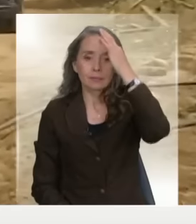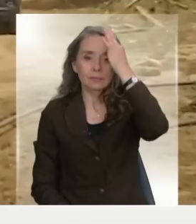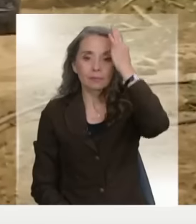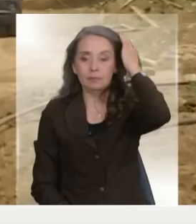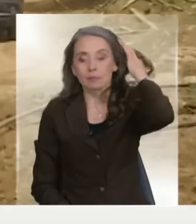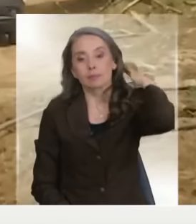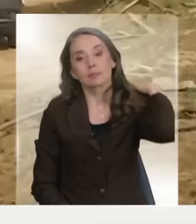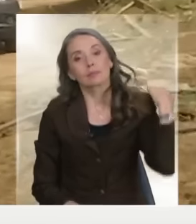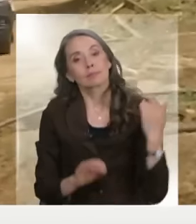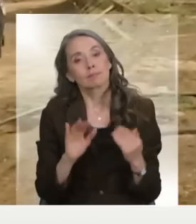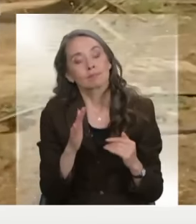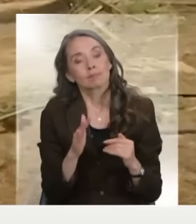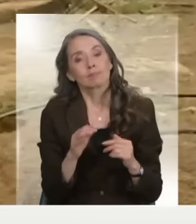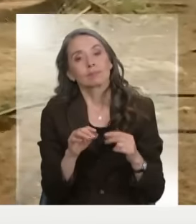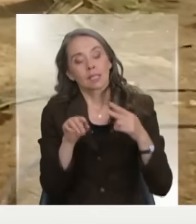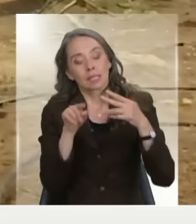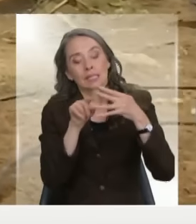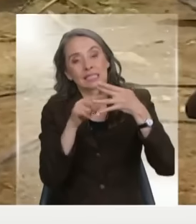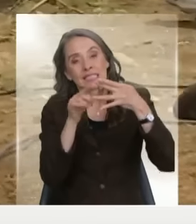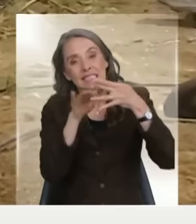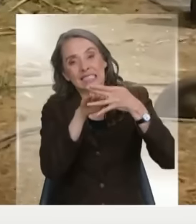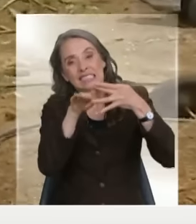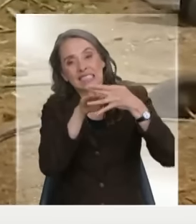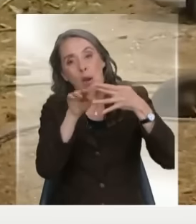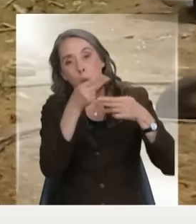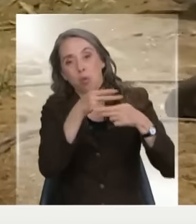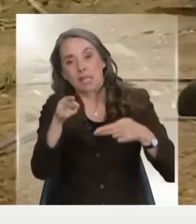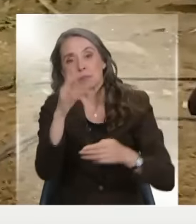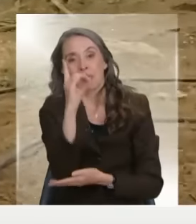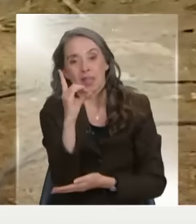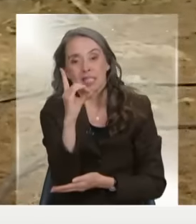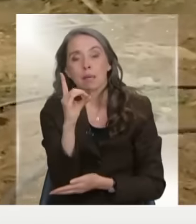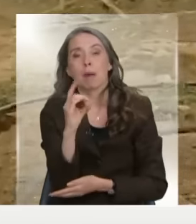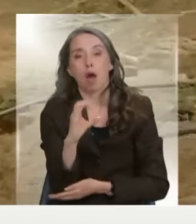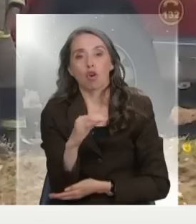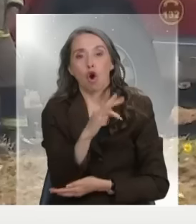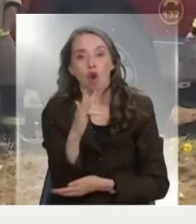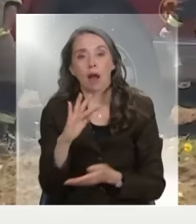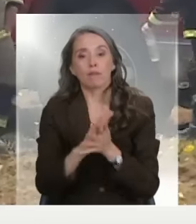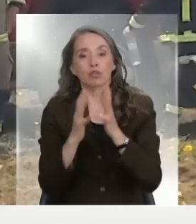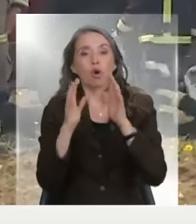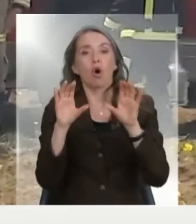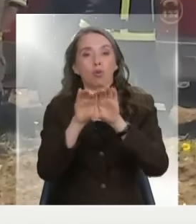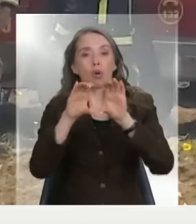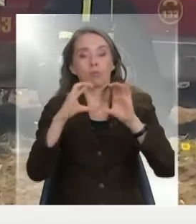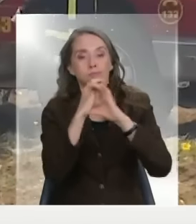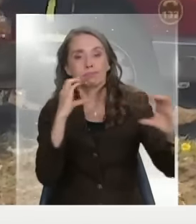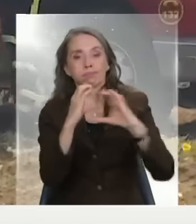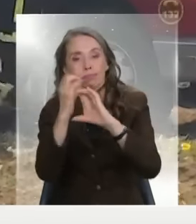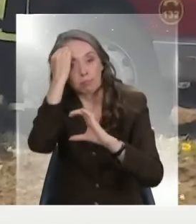A mediados de diciembre, CONAF contará con todos los equipos con que enfrentará los incendios forestales del